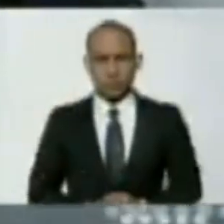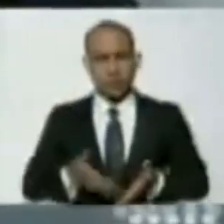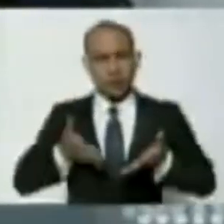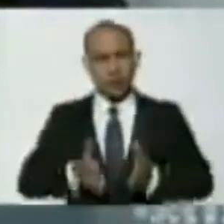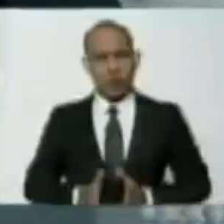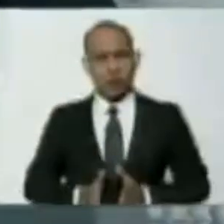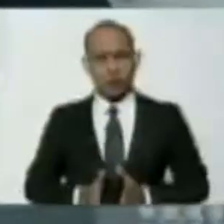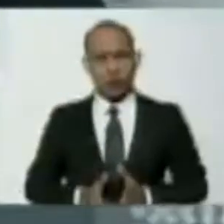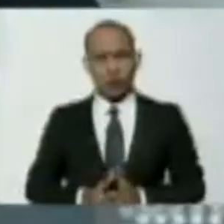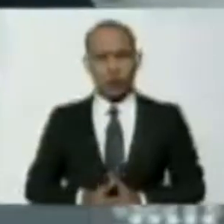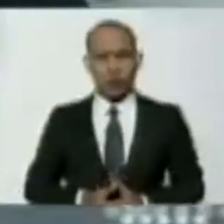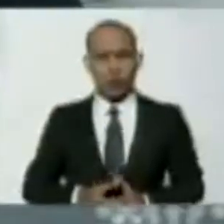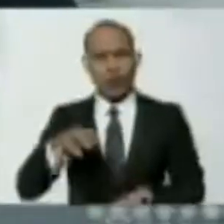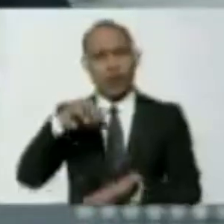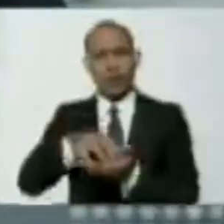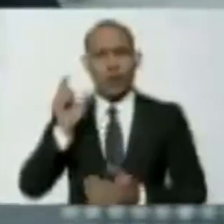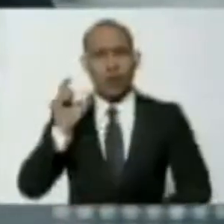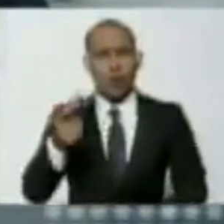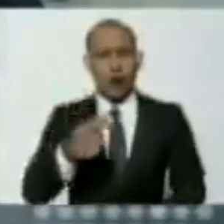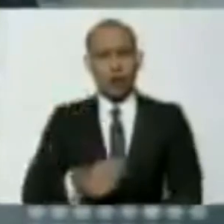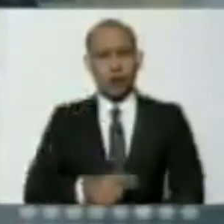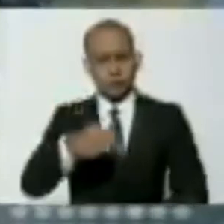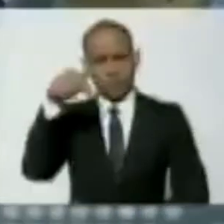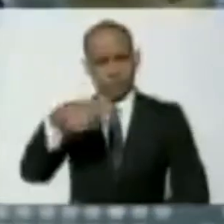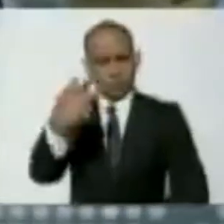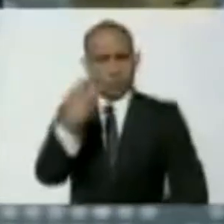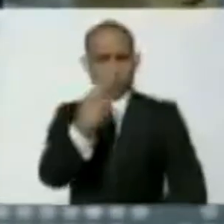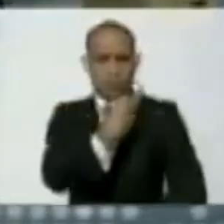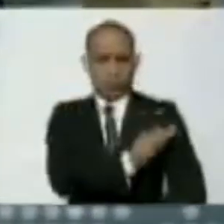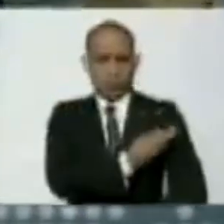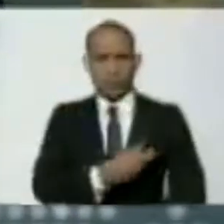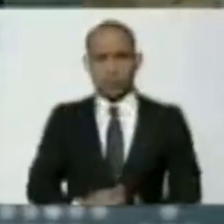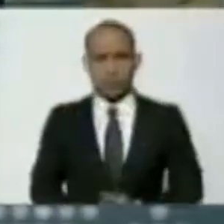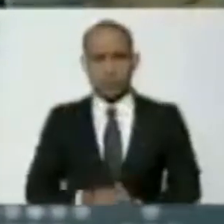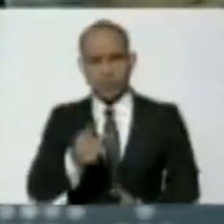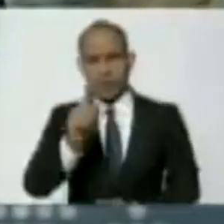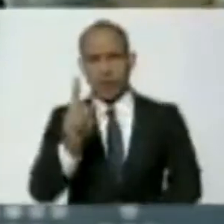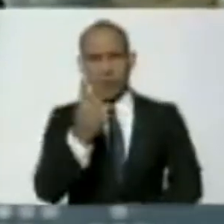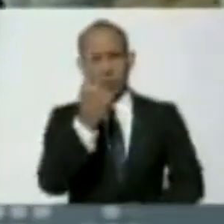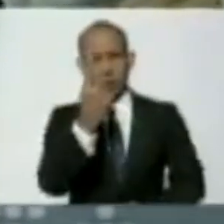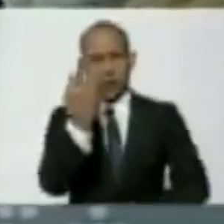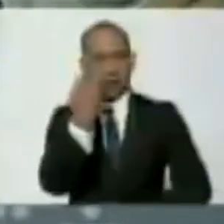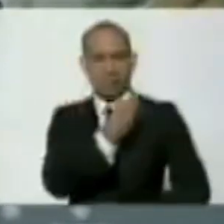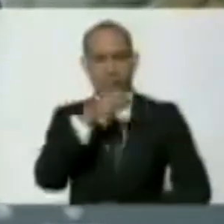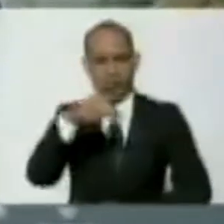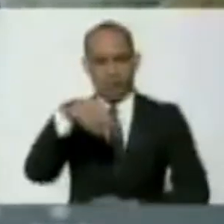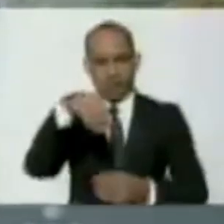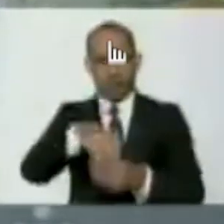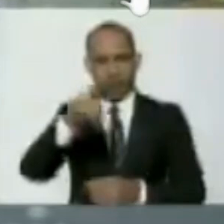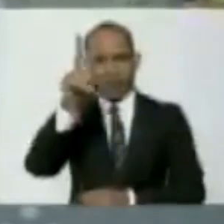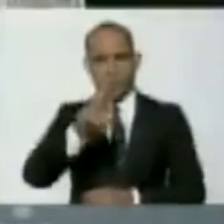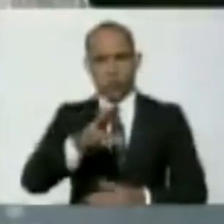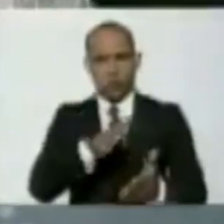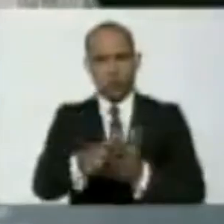nacida en Calabozo, Guárico. Ahí le están colocando la vacuna. Esa es la primera vacunada en Venezuela con la Sputnik